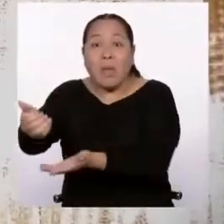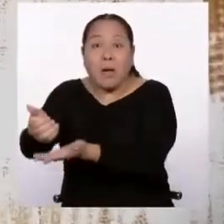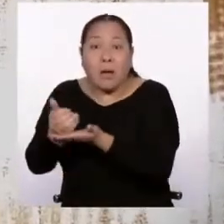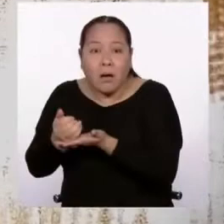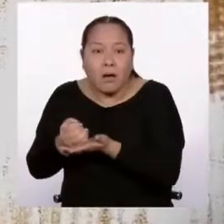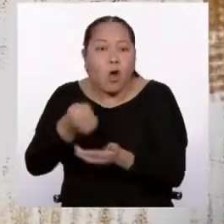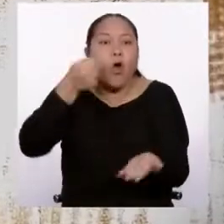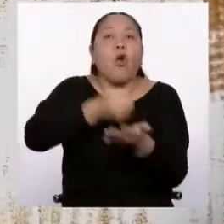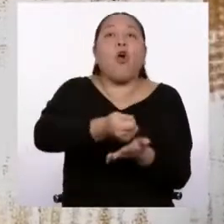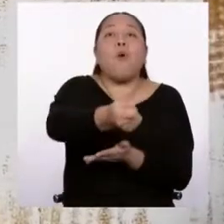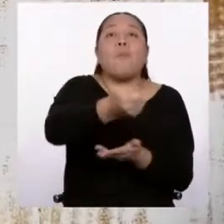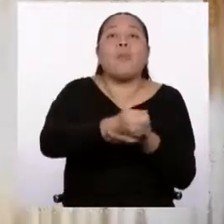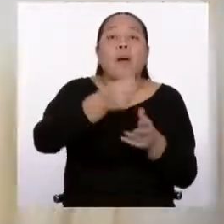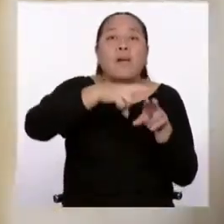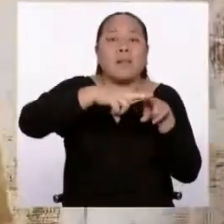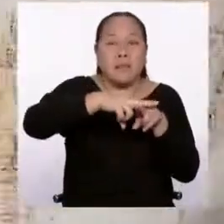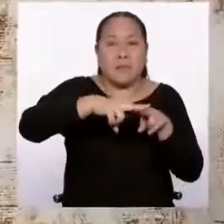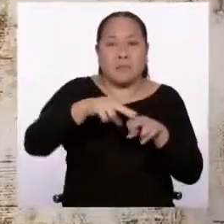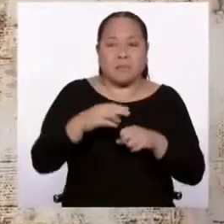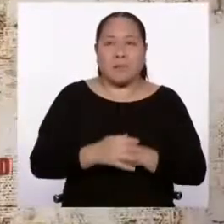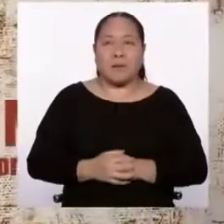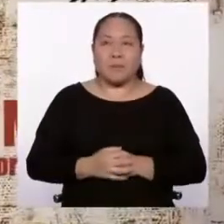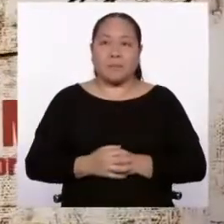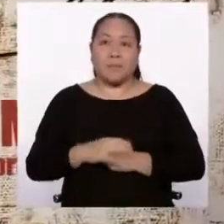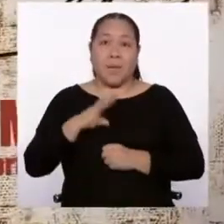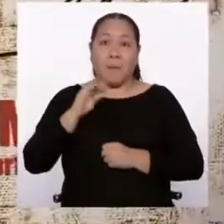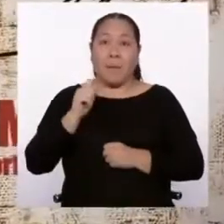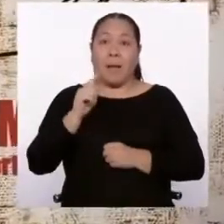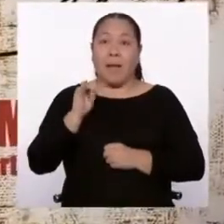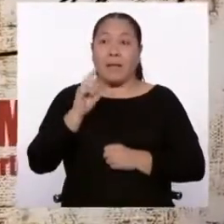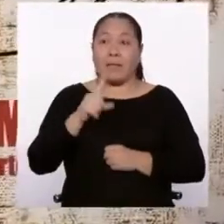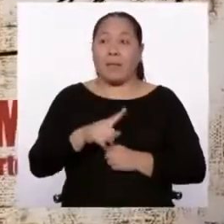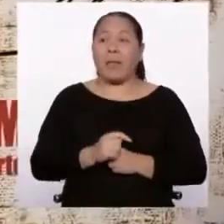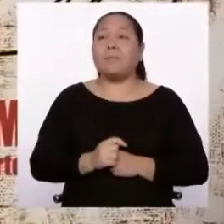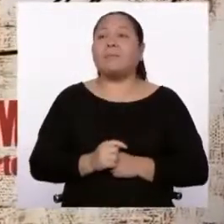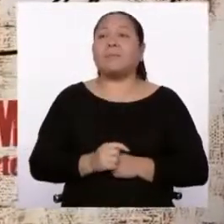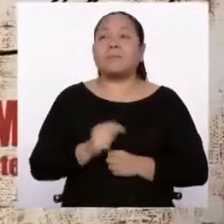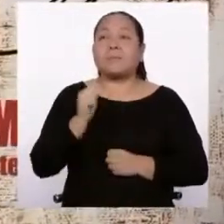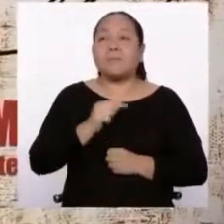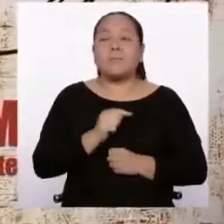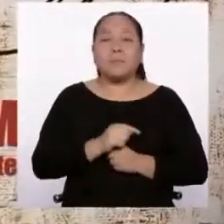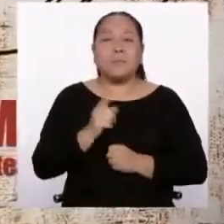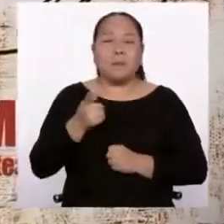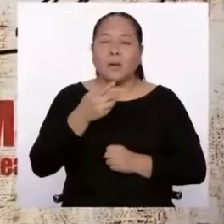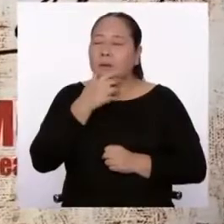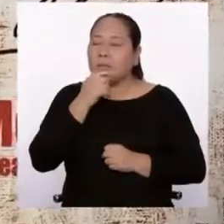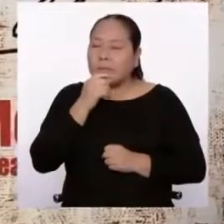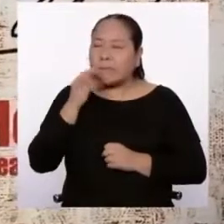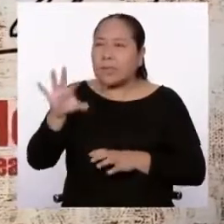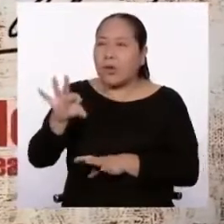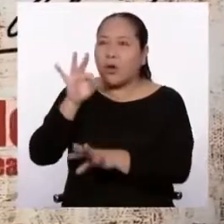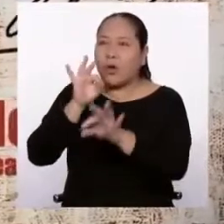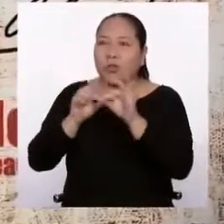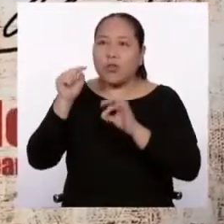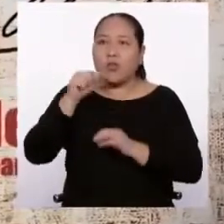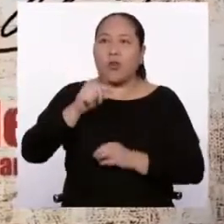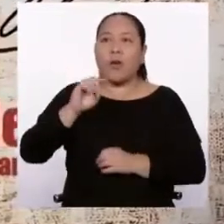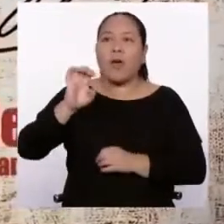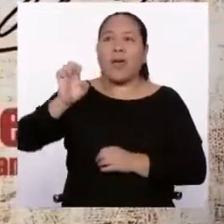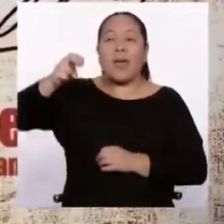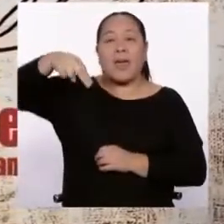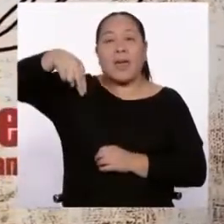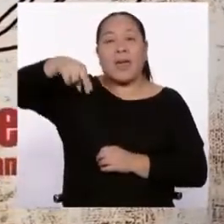El presidente Balta encontró en el ingeniero norteamericano Henry Meigs al hombre indicado para concretar